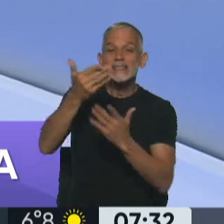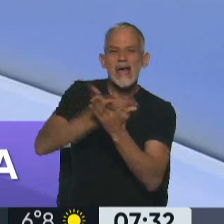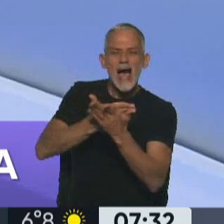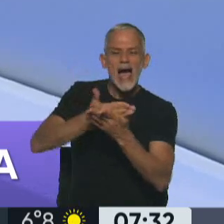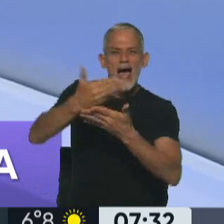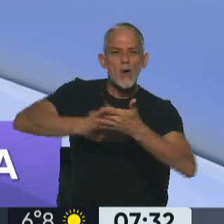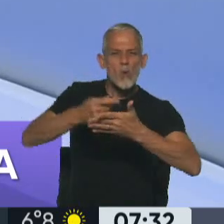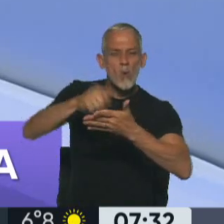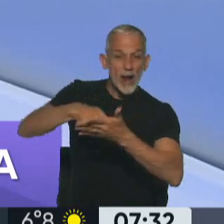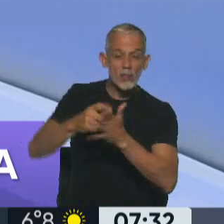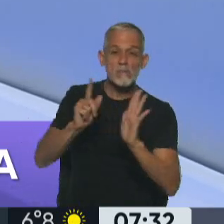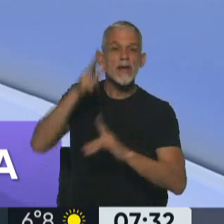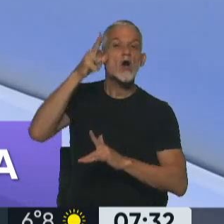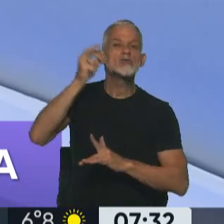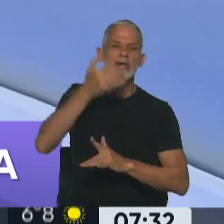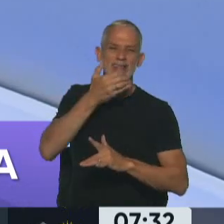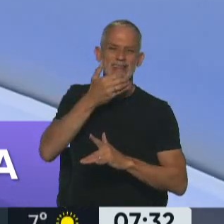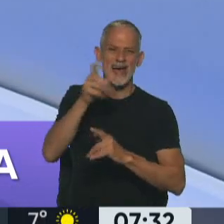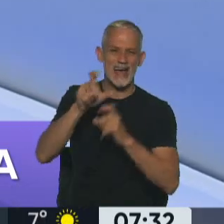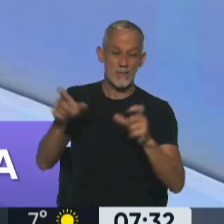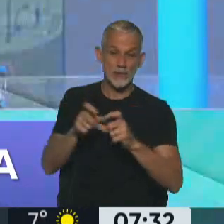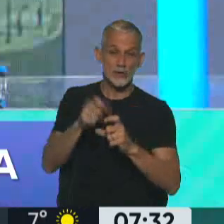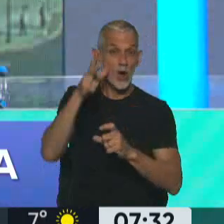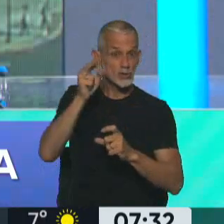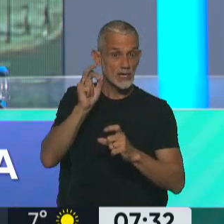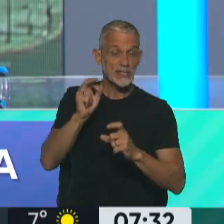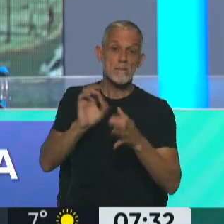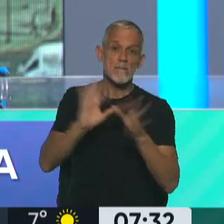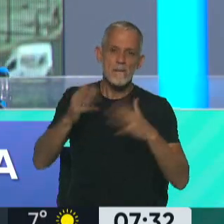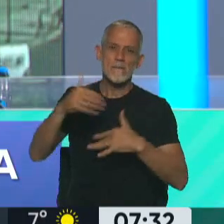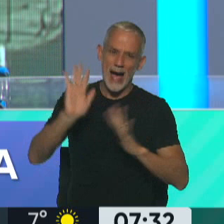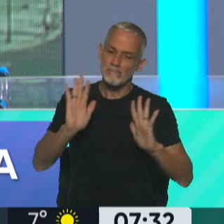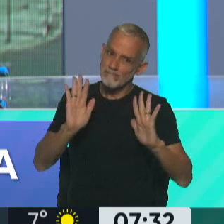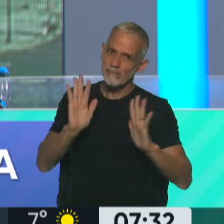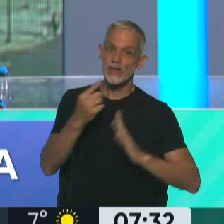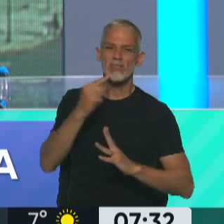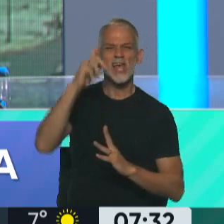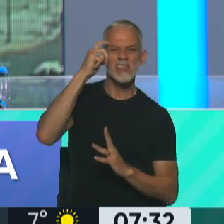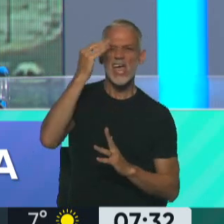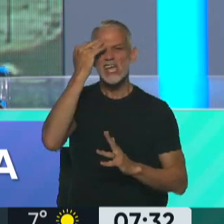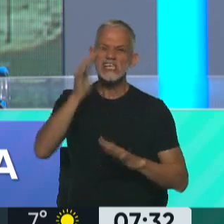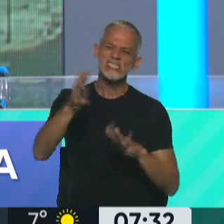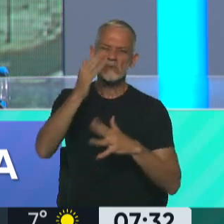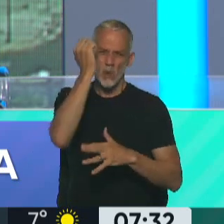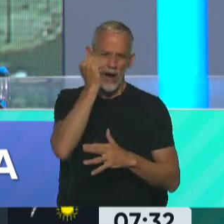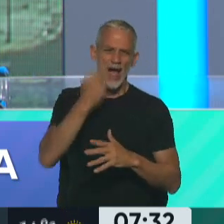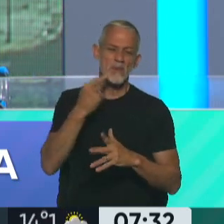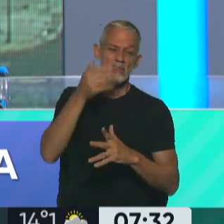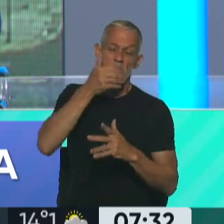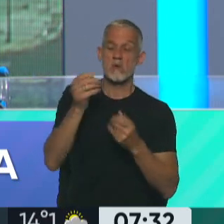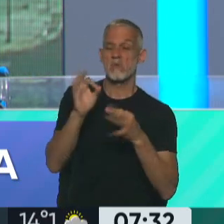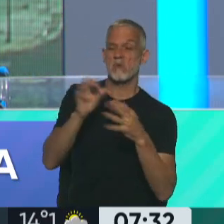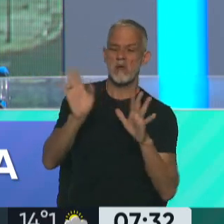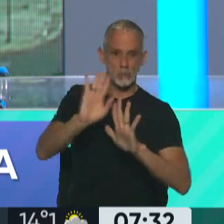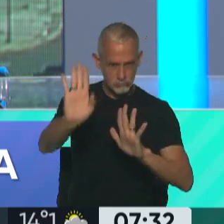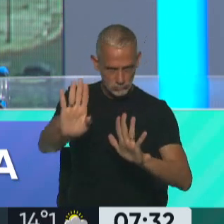para liberar a 80 rehenes, que no es un número menor, teniendo en cuenta que se venía hablando de 10, 15 rehenes para ser liberados. Bueno,